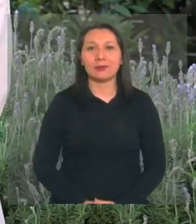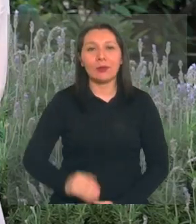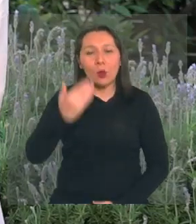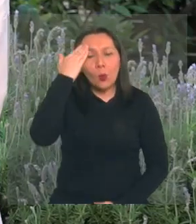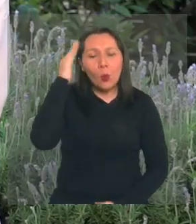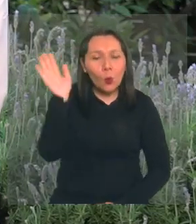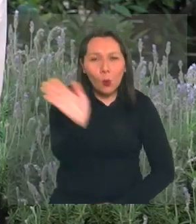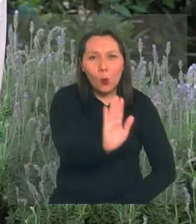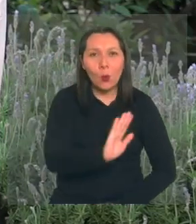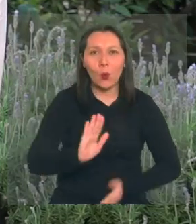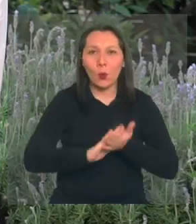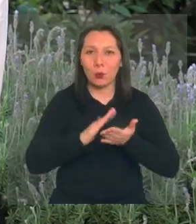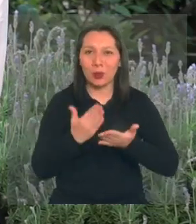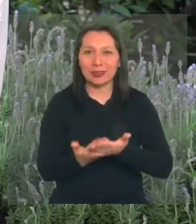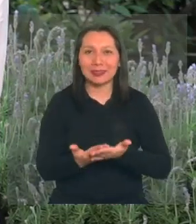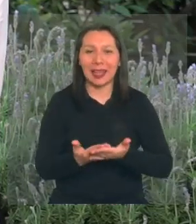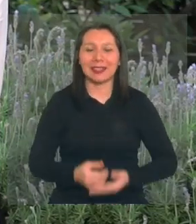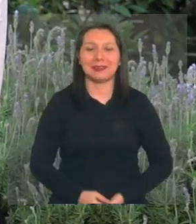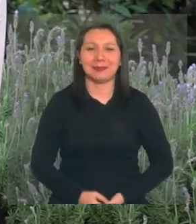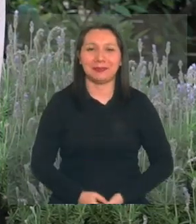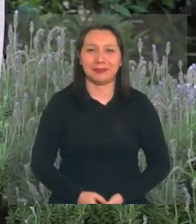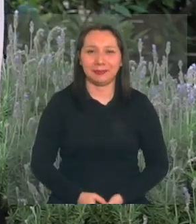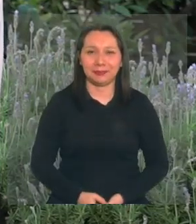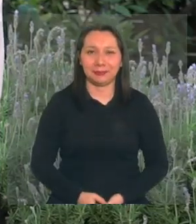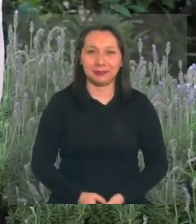Hola, ¿cómo están?